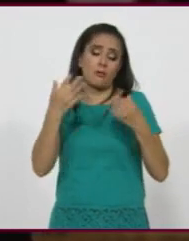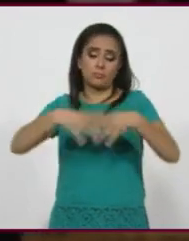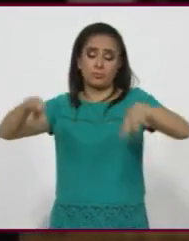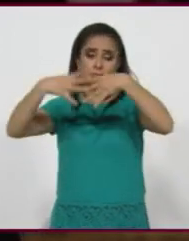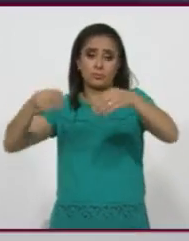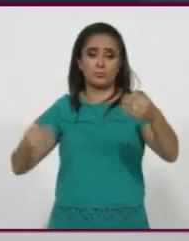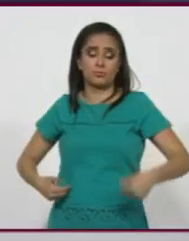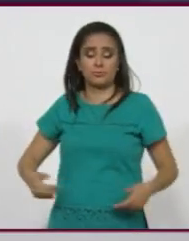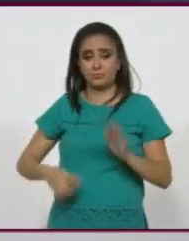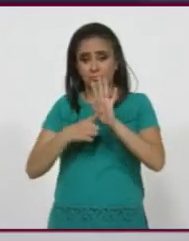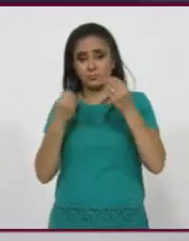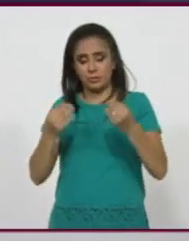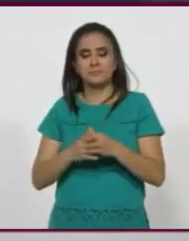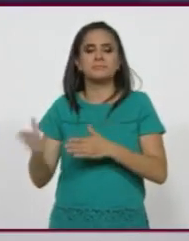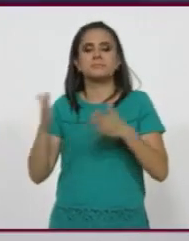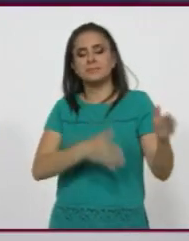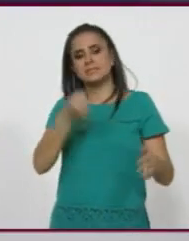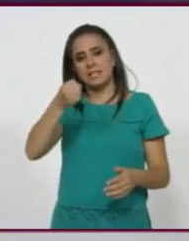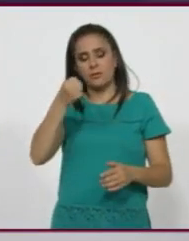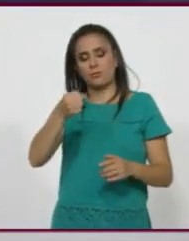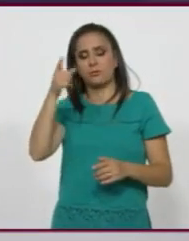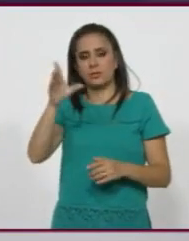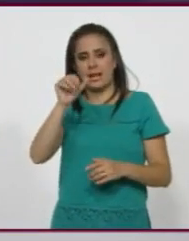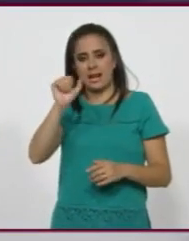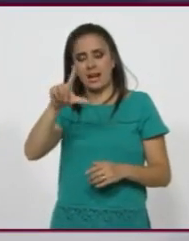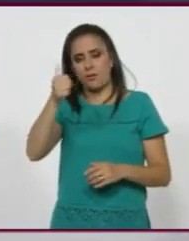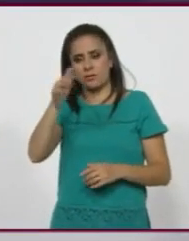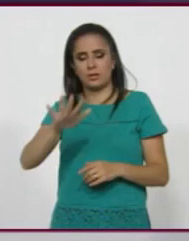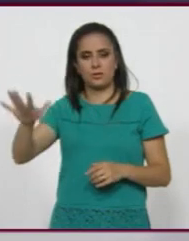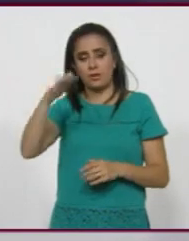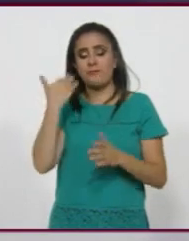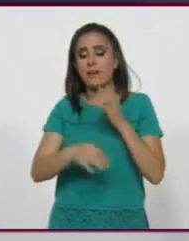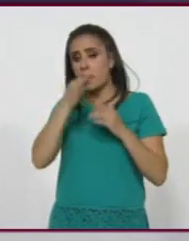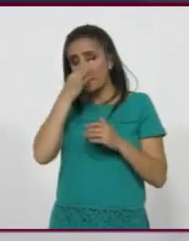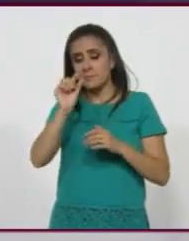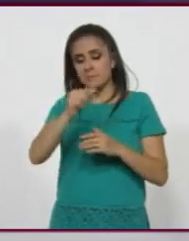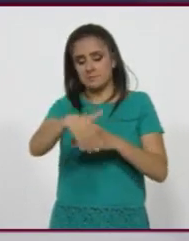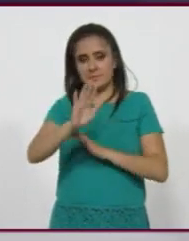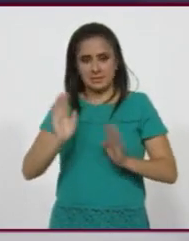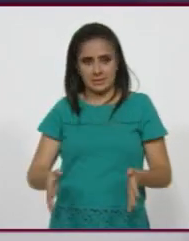tanto, Javier. Un saludo, Miguel. Saludos al equipo de Canal 11. Ahora sí que ya falta poco, mi chavo, ¿no?